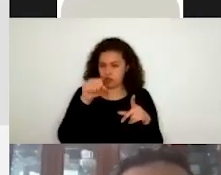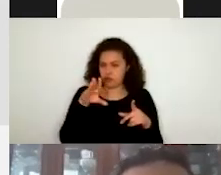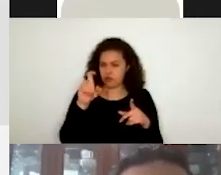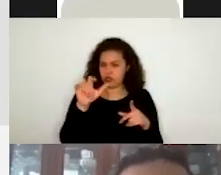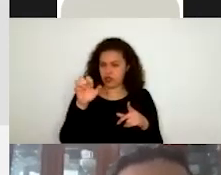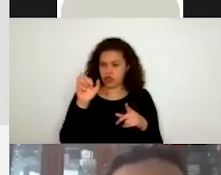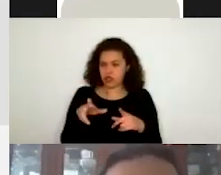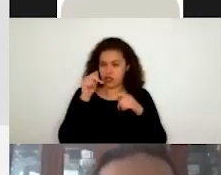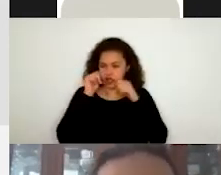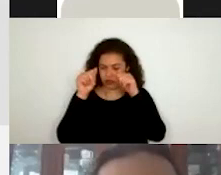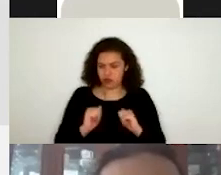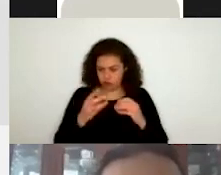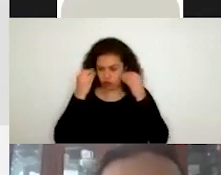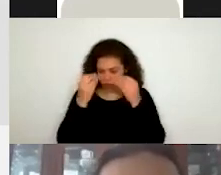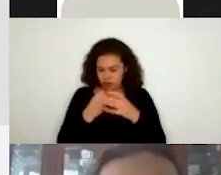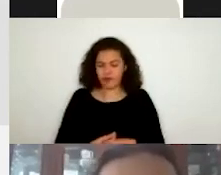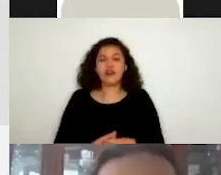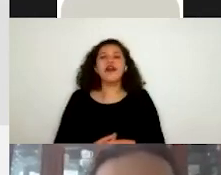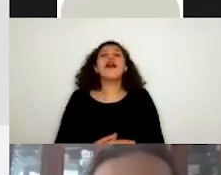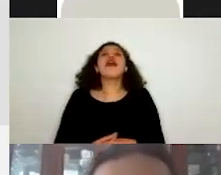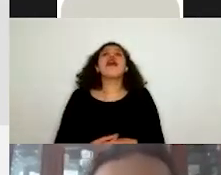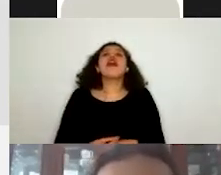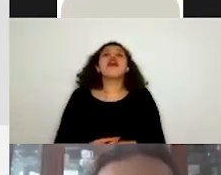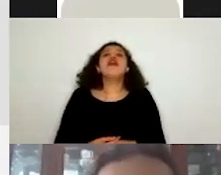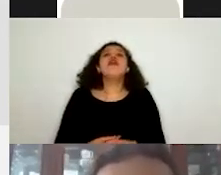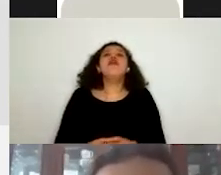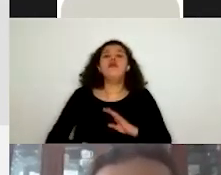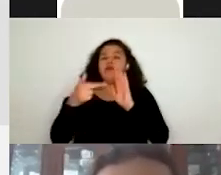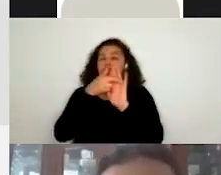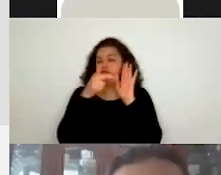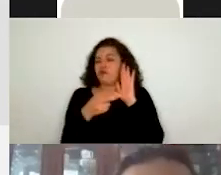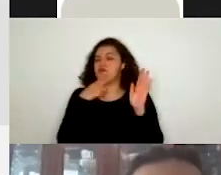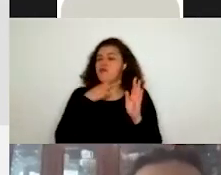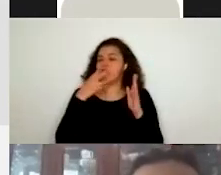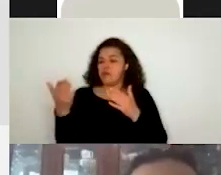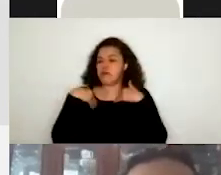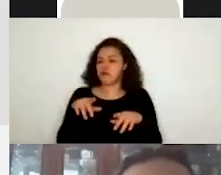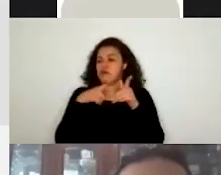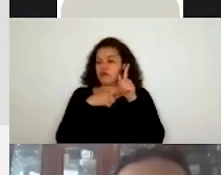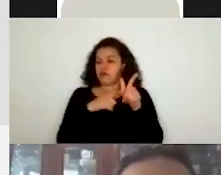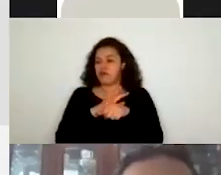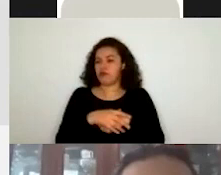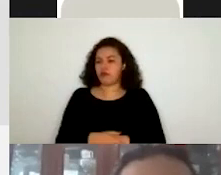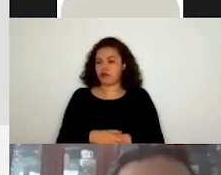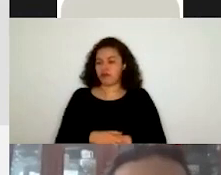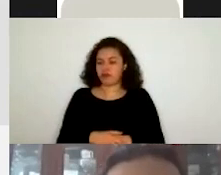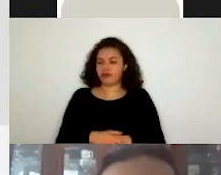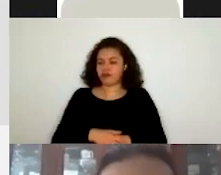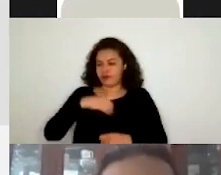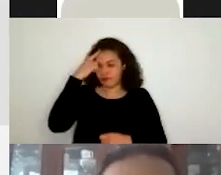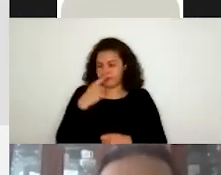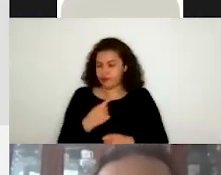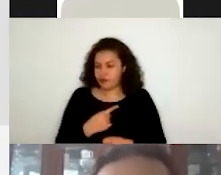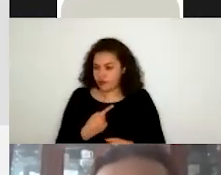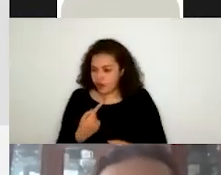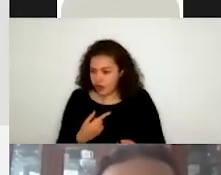Mucha atención aquí, ¿eh? Los criterios utilizados en esta fase son los siguientes. Criterio de función.